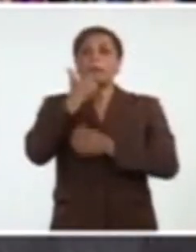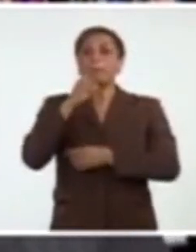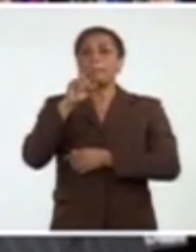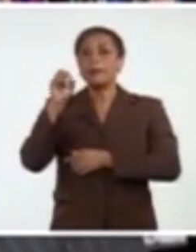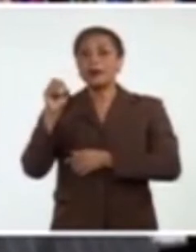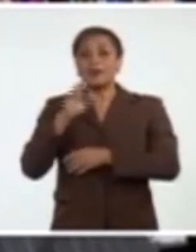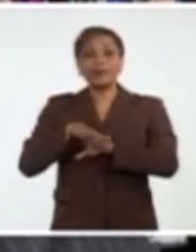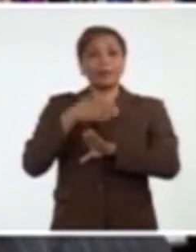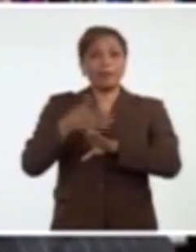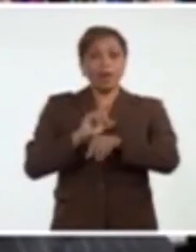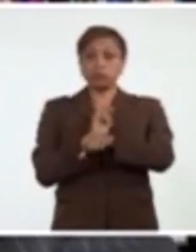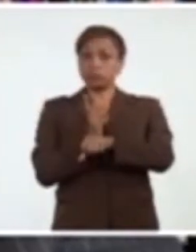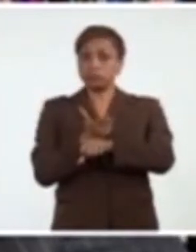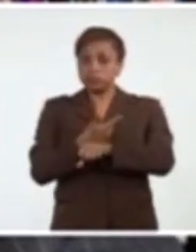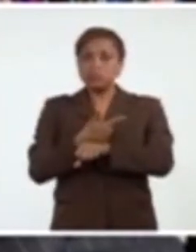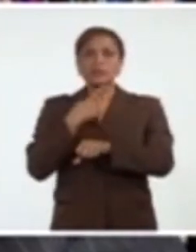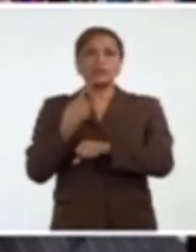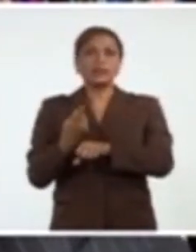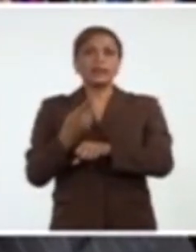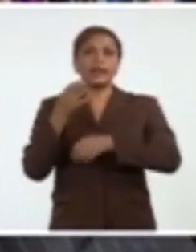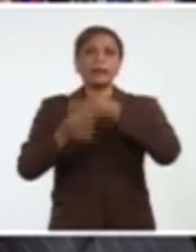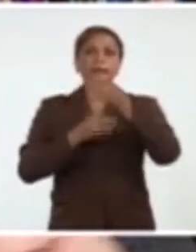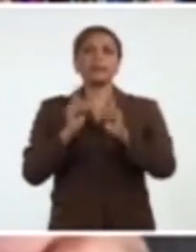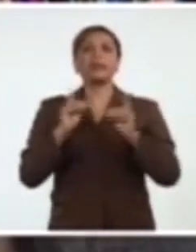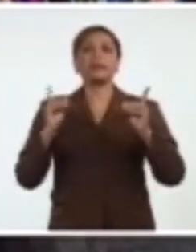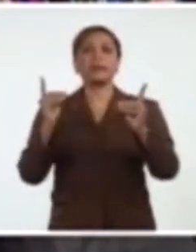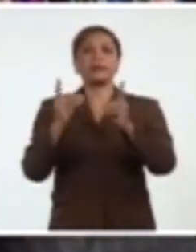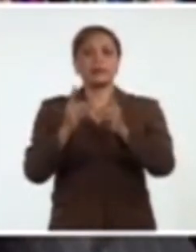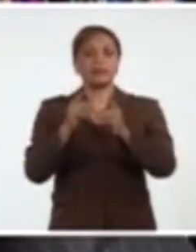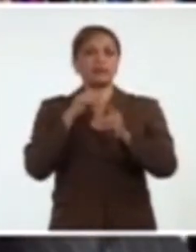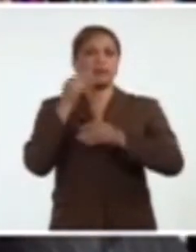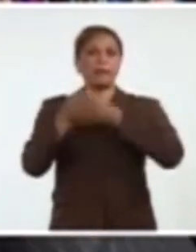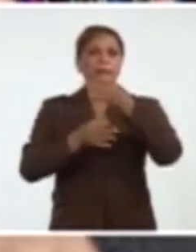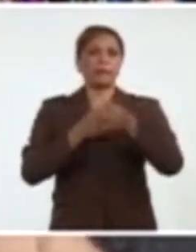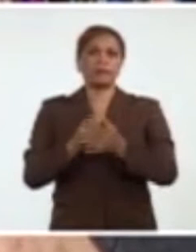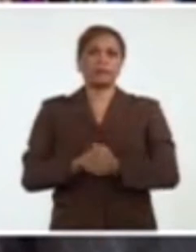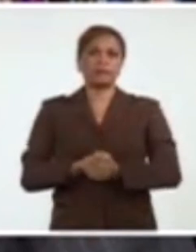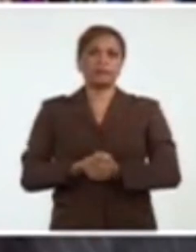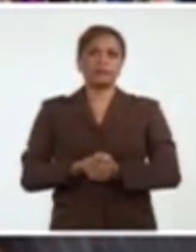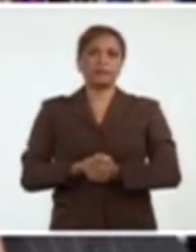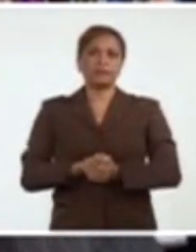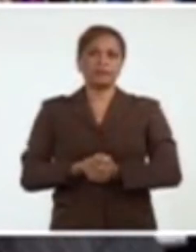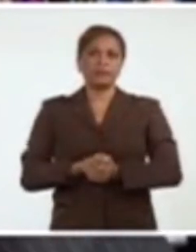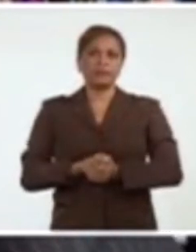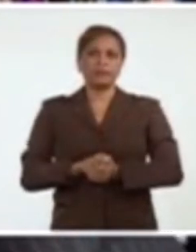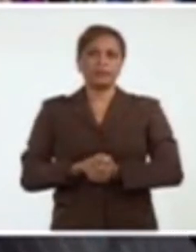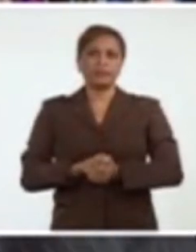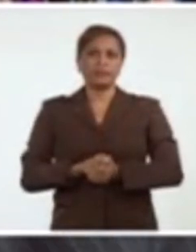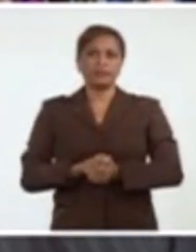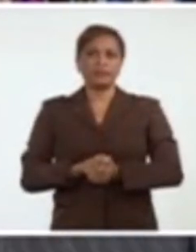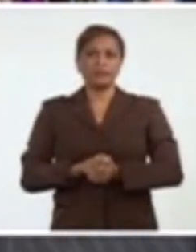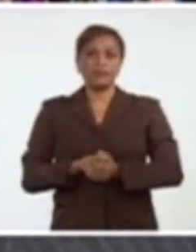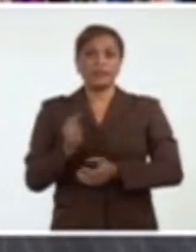horas después de su reunión con el Departamento de Estado? Rosa María Paya, la campeona de